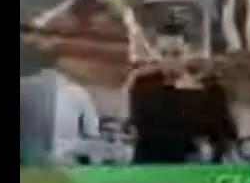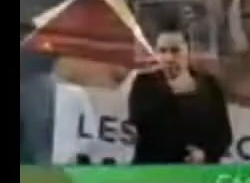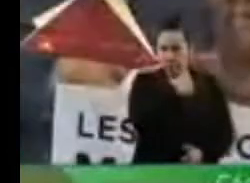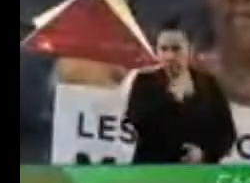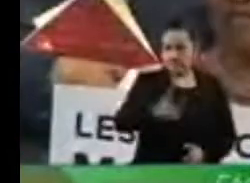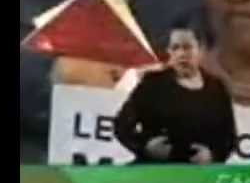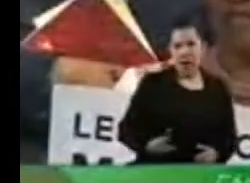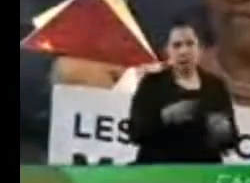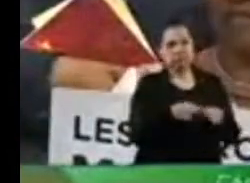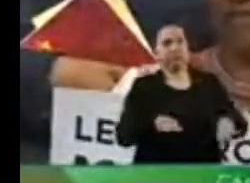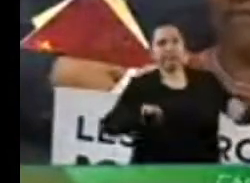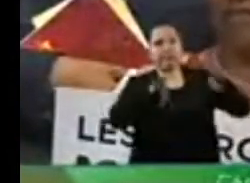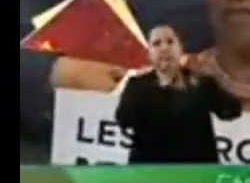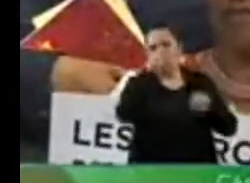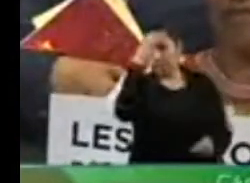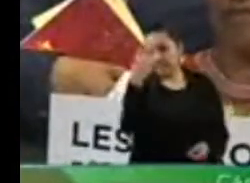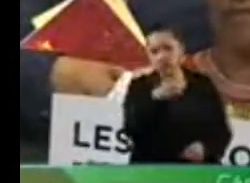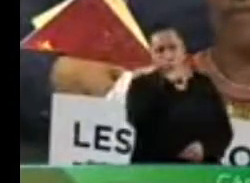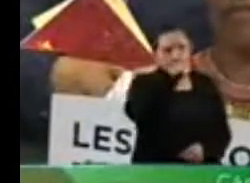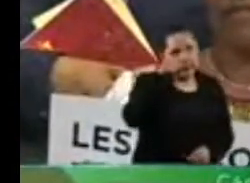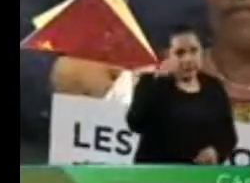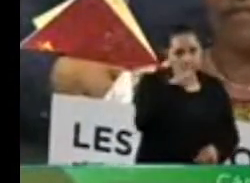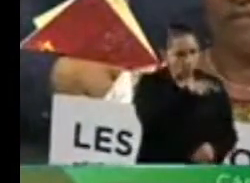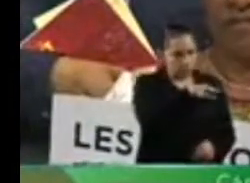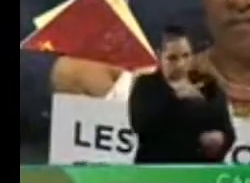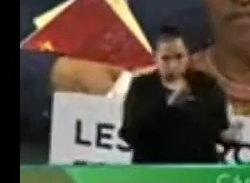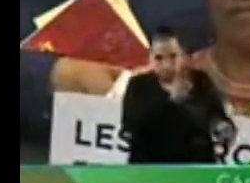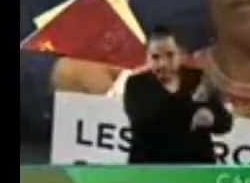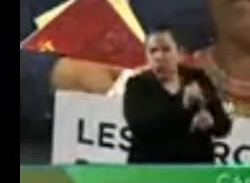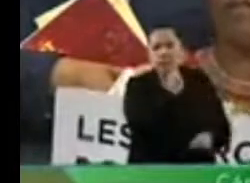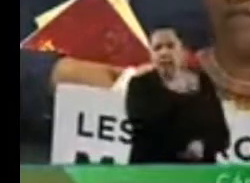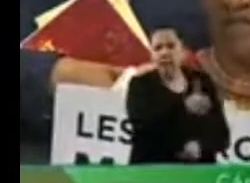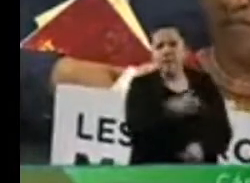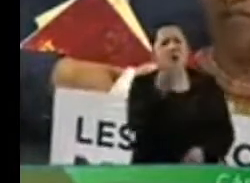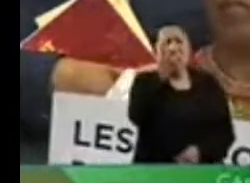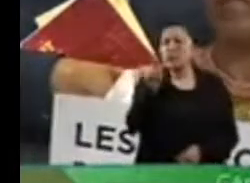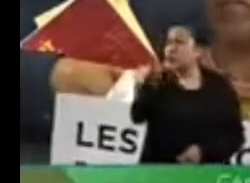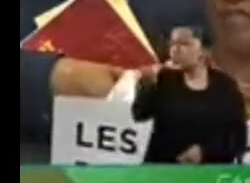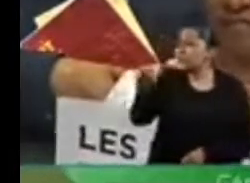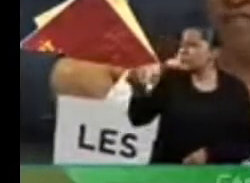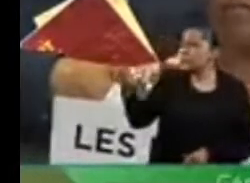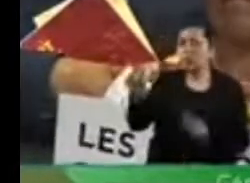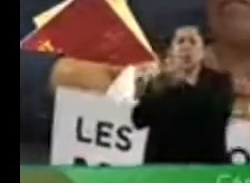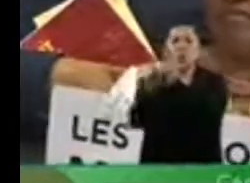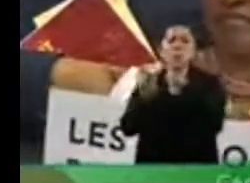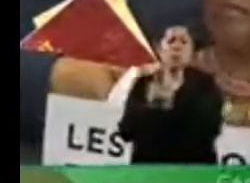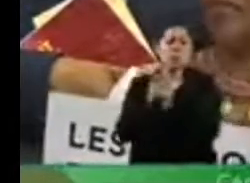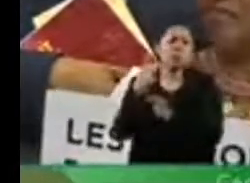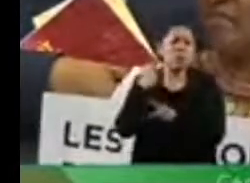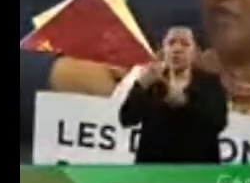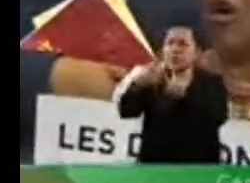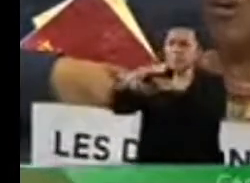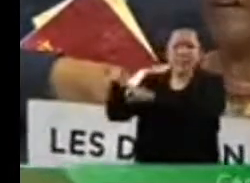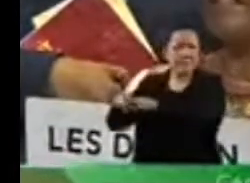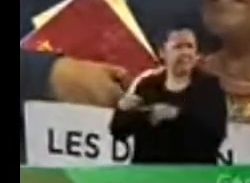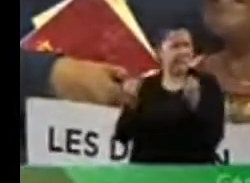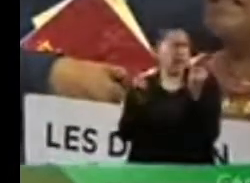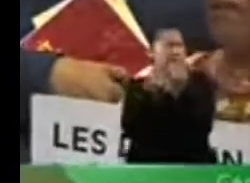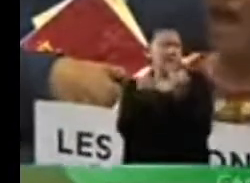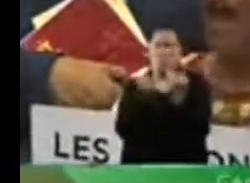la oposición es traidora a la patria, traidora confesa, cuando viene